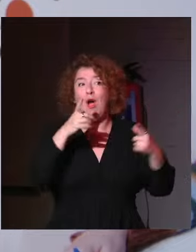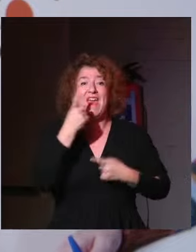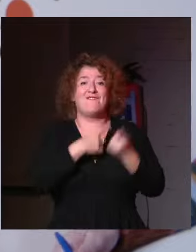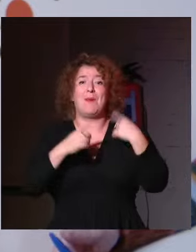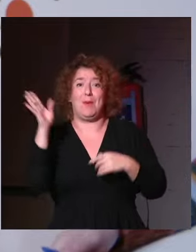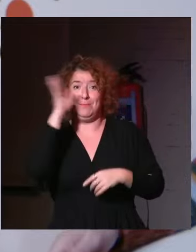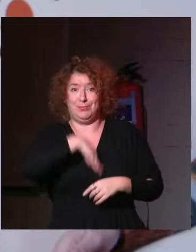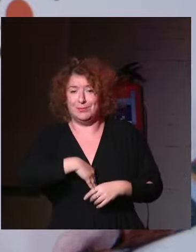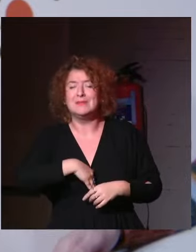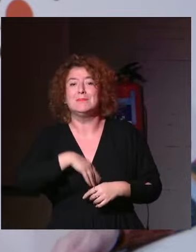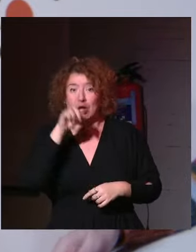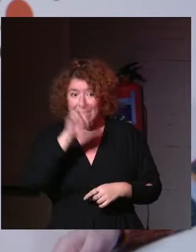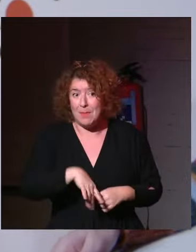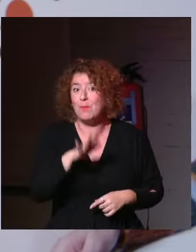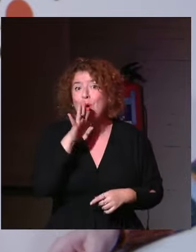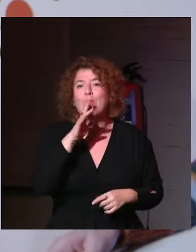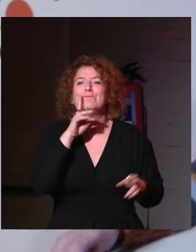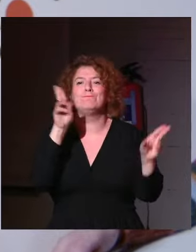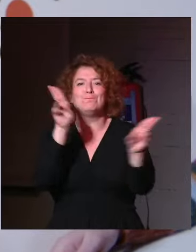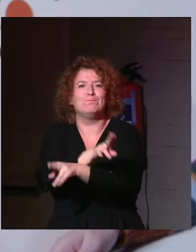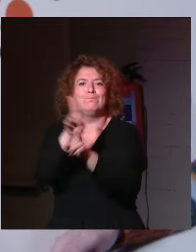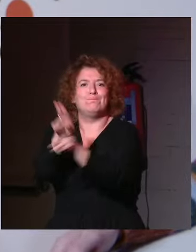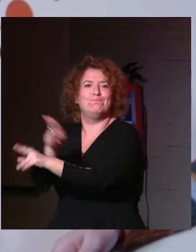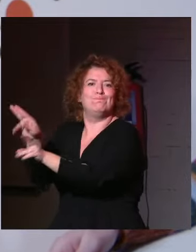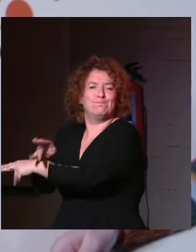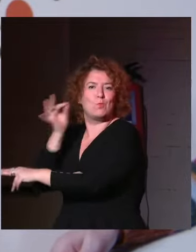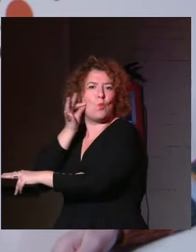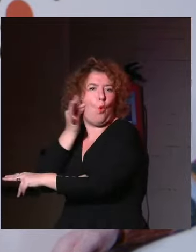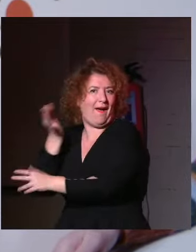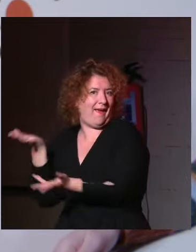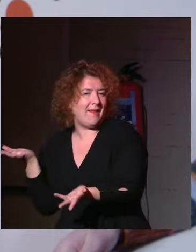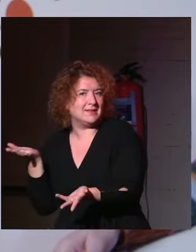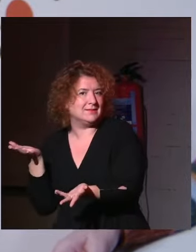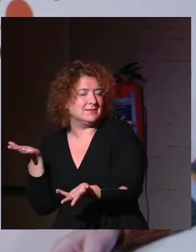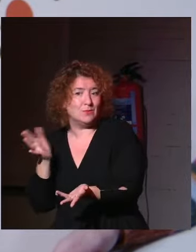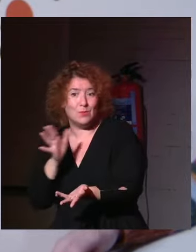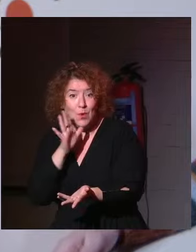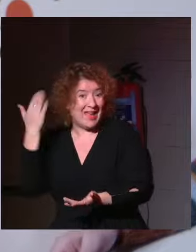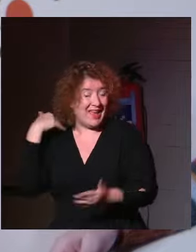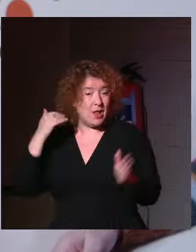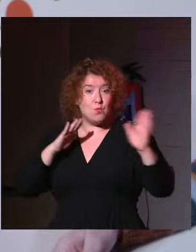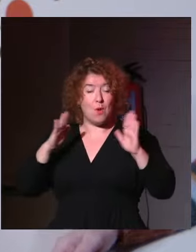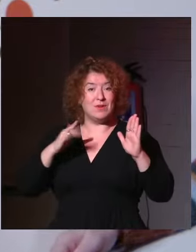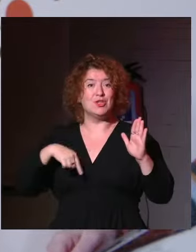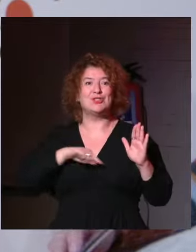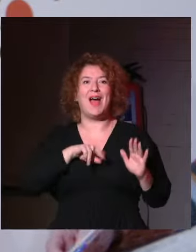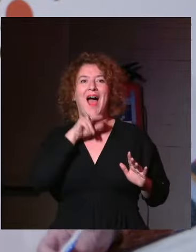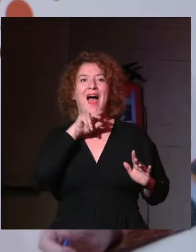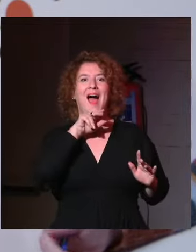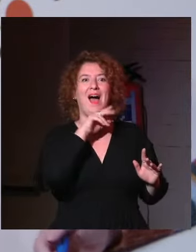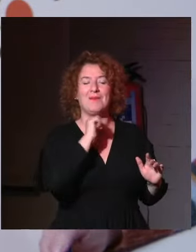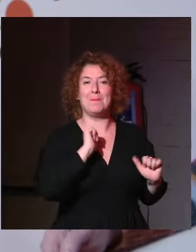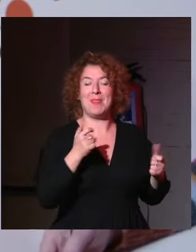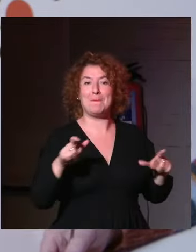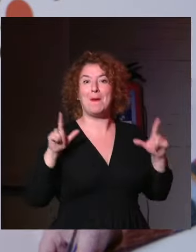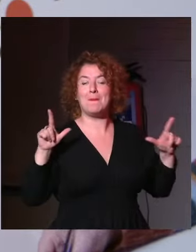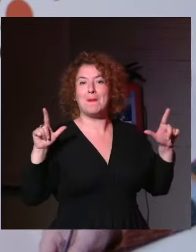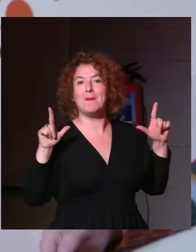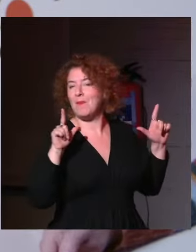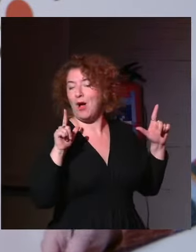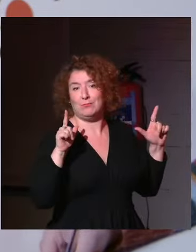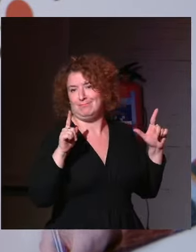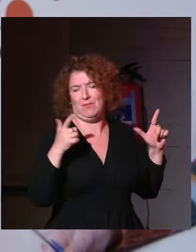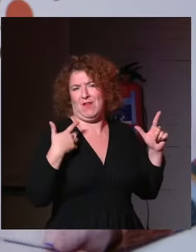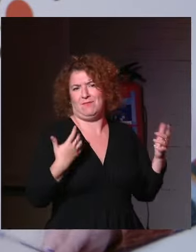puede subir por haber callado la voz de las mujeres porque el impacto que tuvimos cuando logramos hablar fue enorme una muestra es